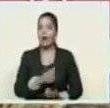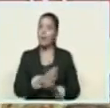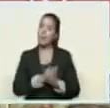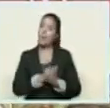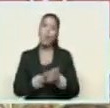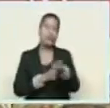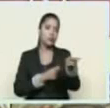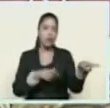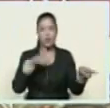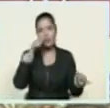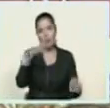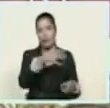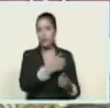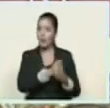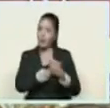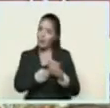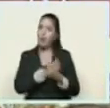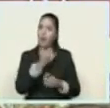amor del pueblo